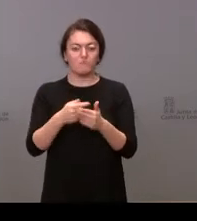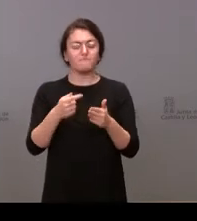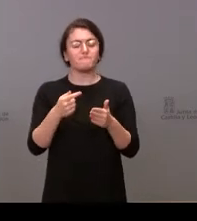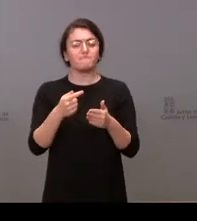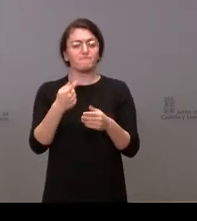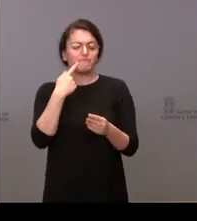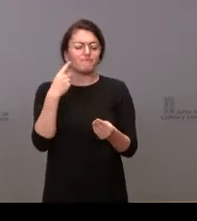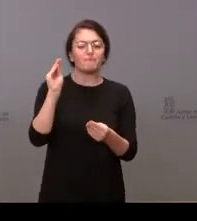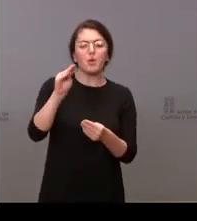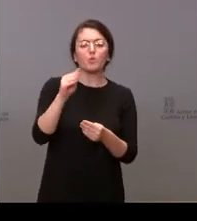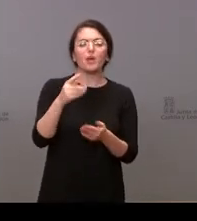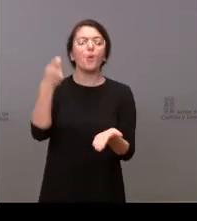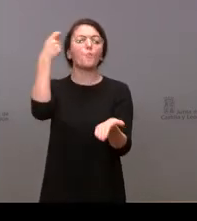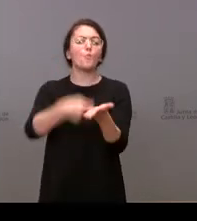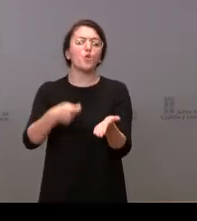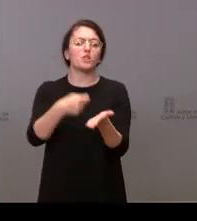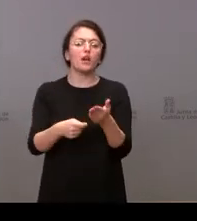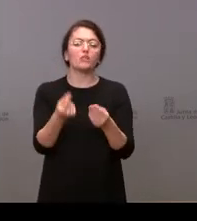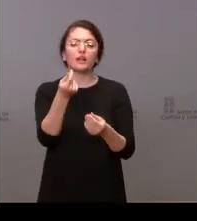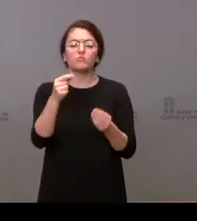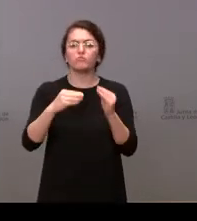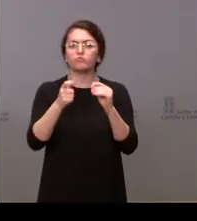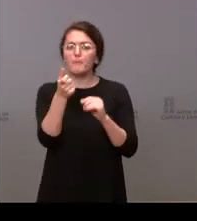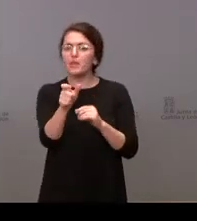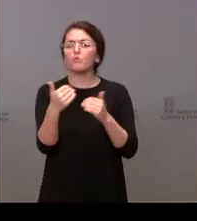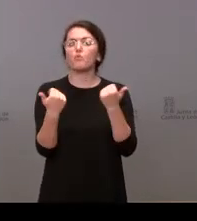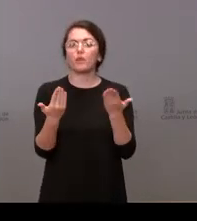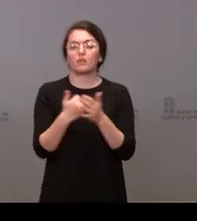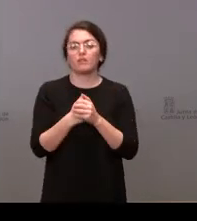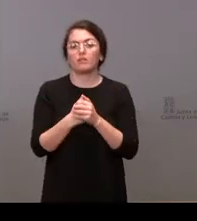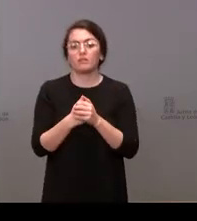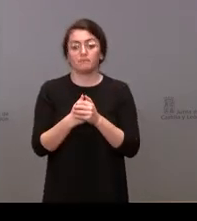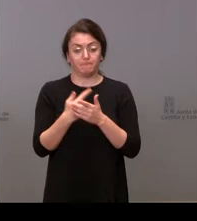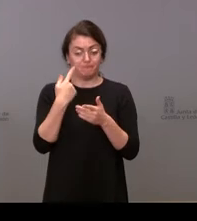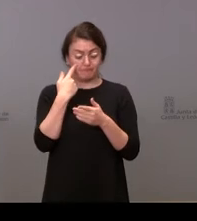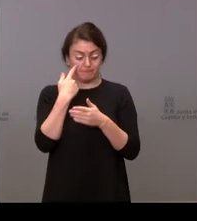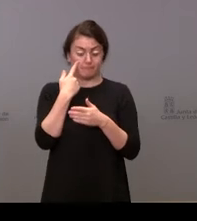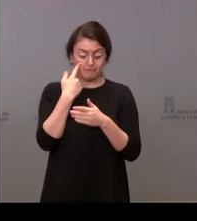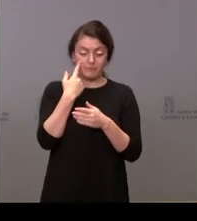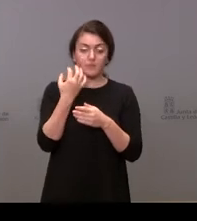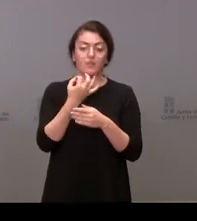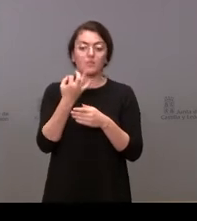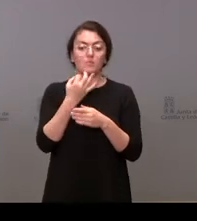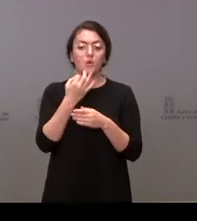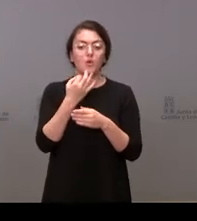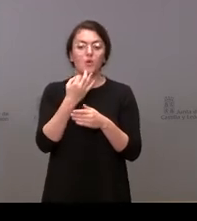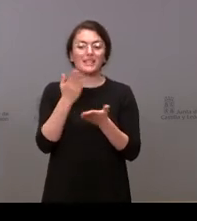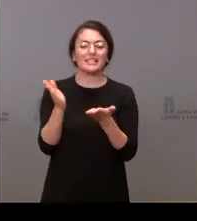ascender estas multas. Bien, hay que distinguir, como comenté antes, entre